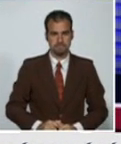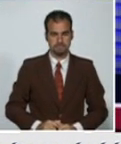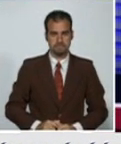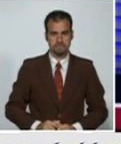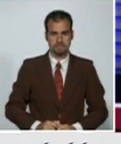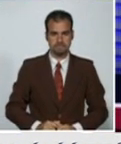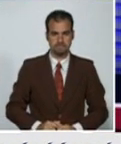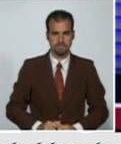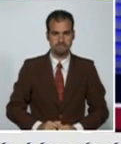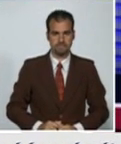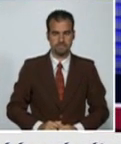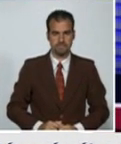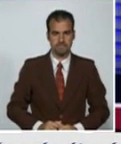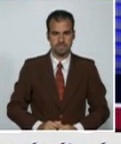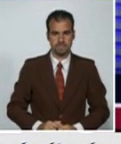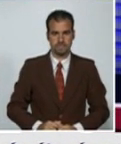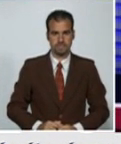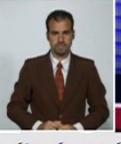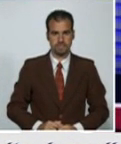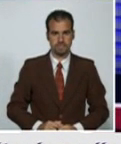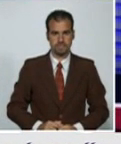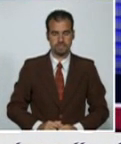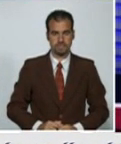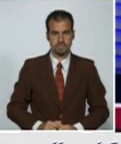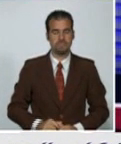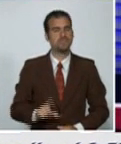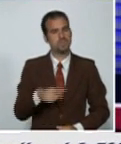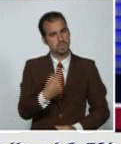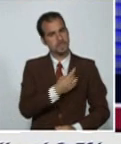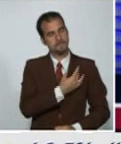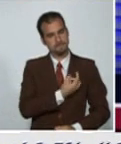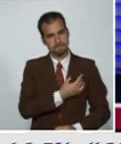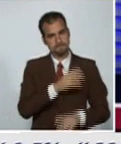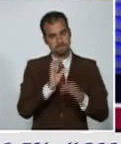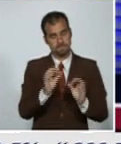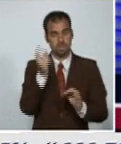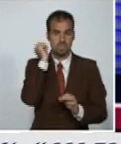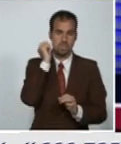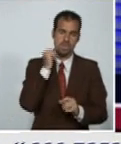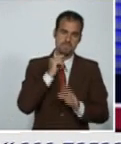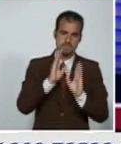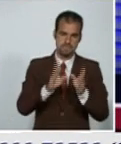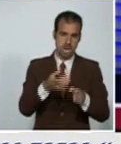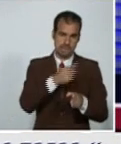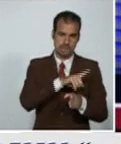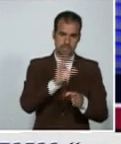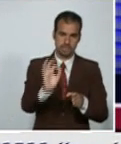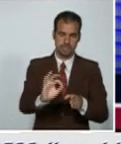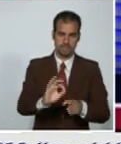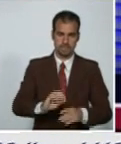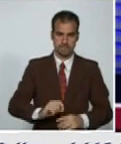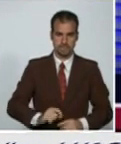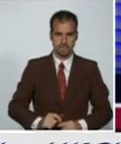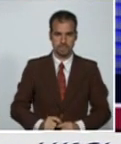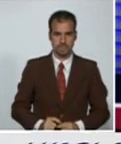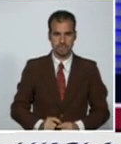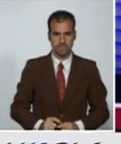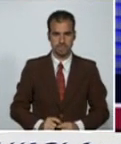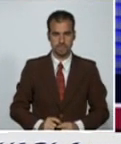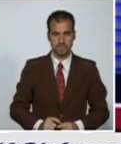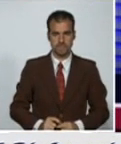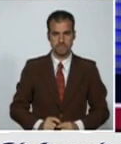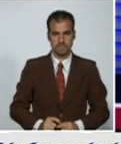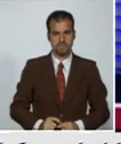ello. Lamentamos mucho esta señora que falleció en nuestro país y damos las condolencias a